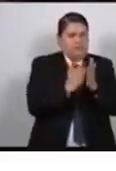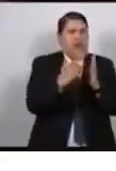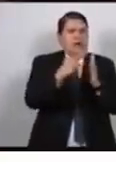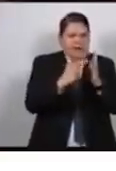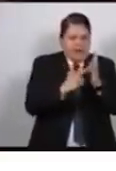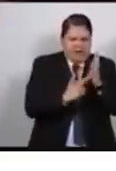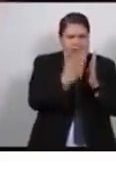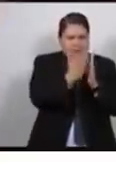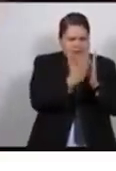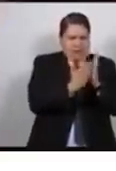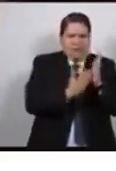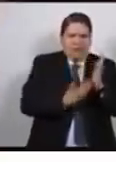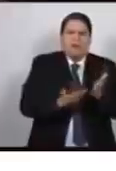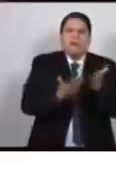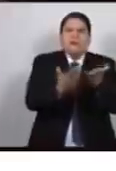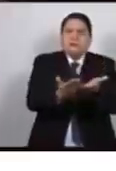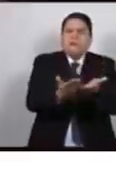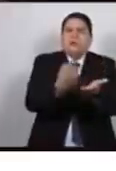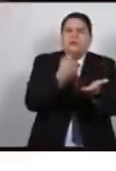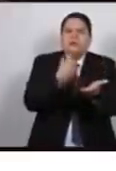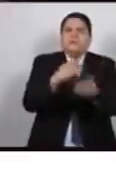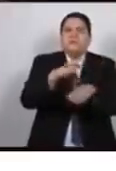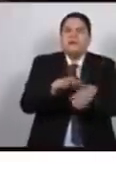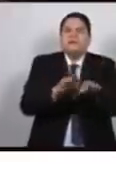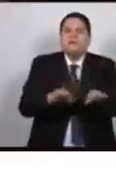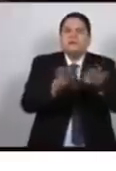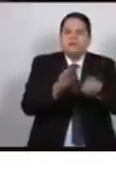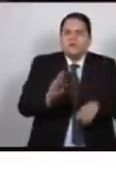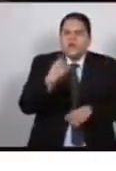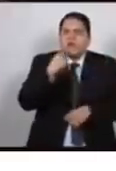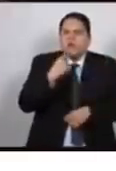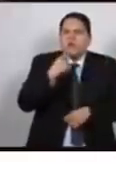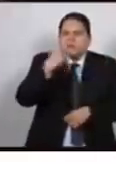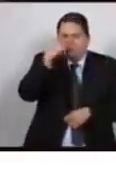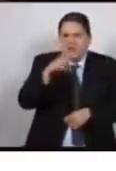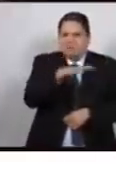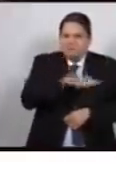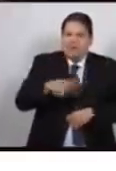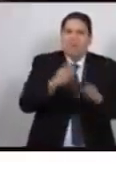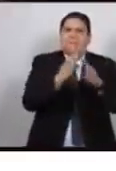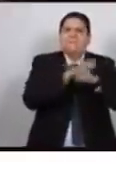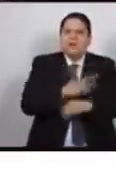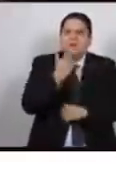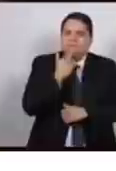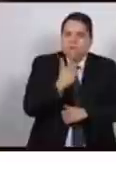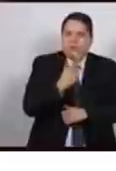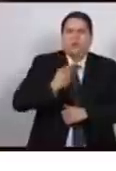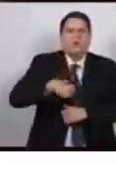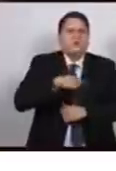una regulación para la paz. Nuestra posición ha sido clara desde el